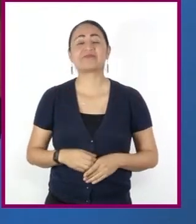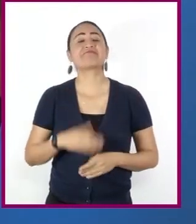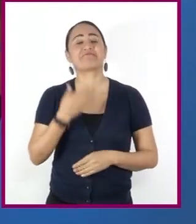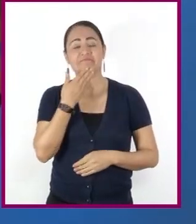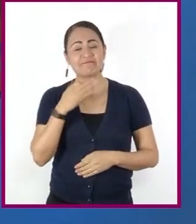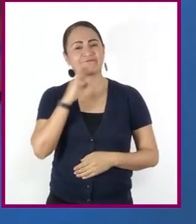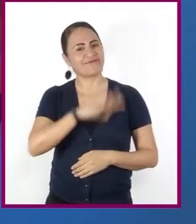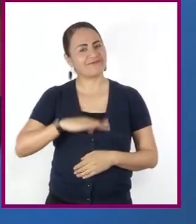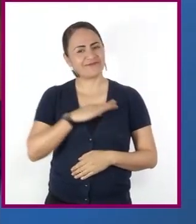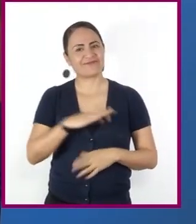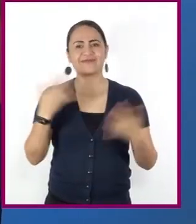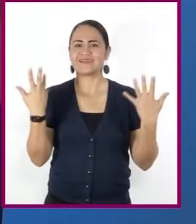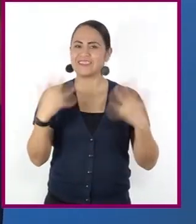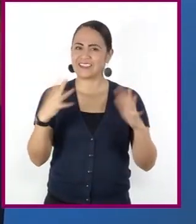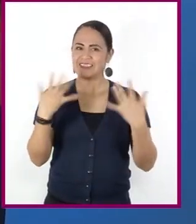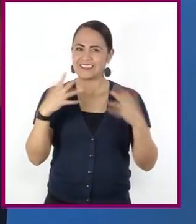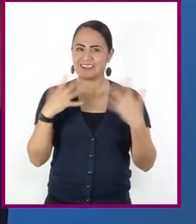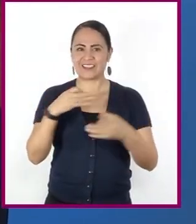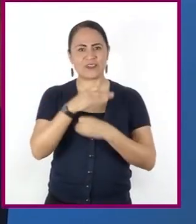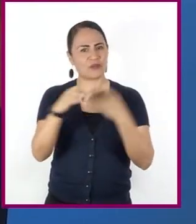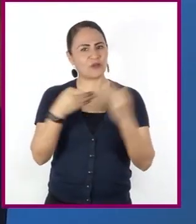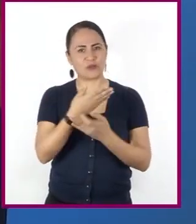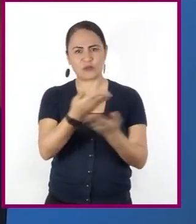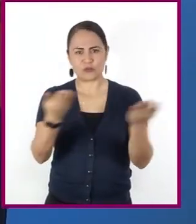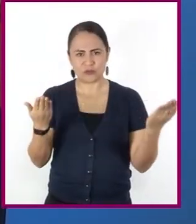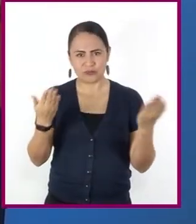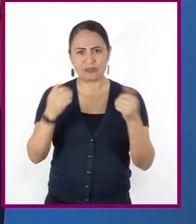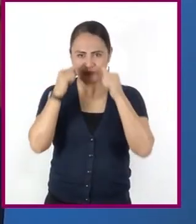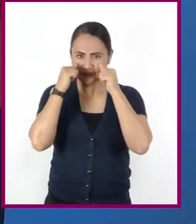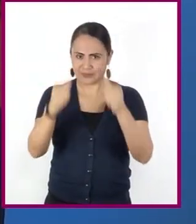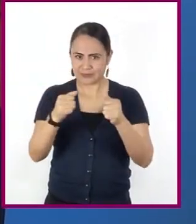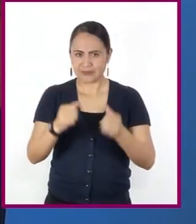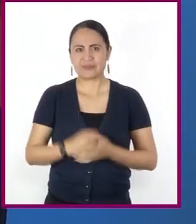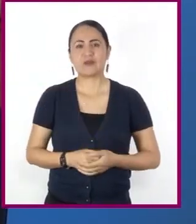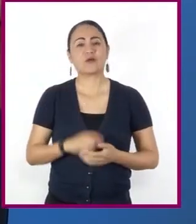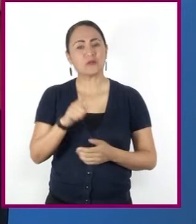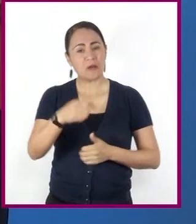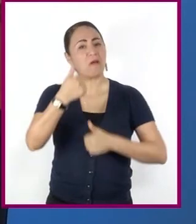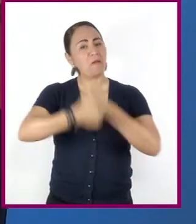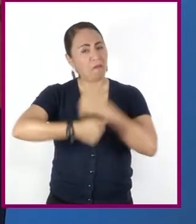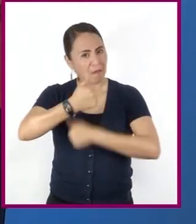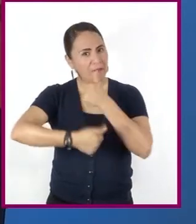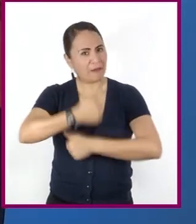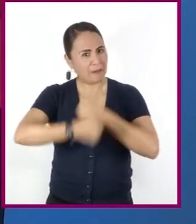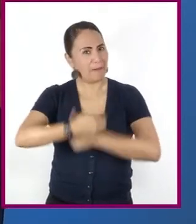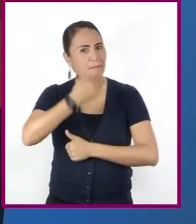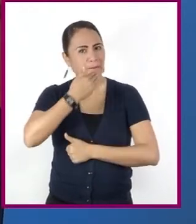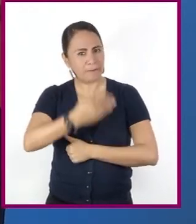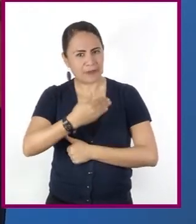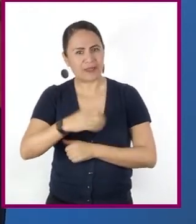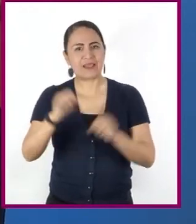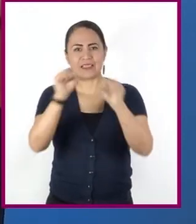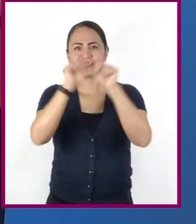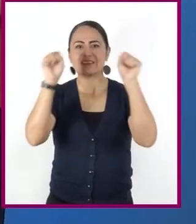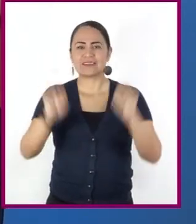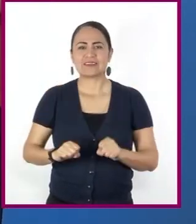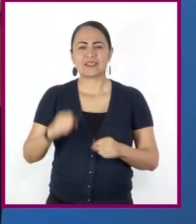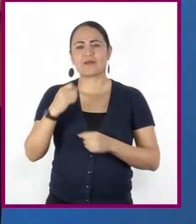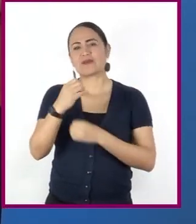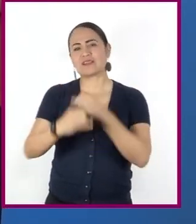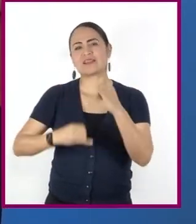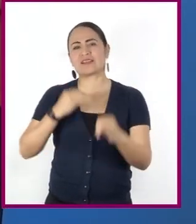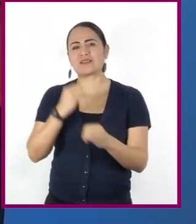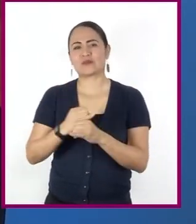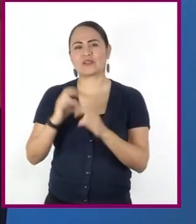Felicidades, Nadia. Y felicidades a todas y a todos. Corrieron muy bien el maratón del Sistema Internacional de